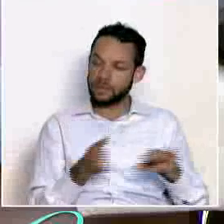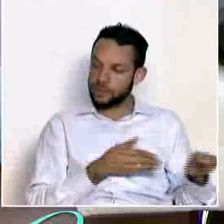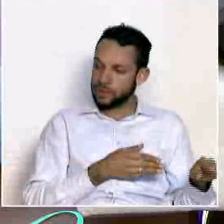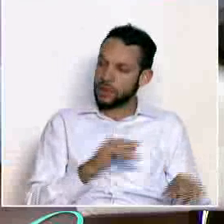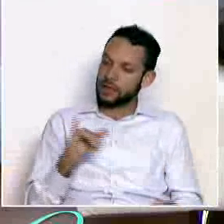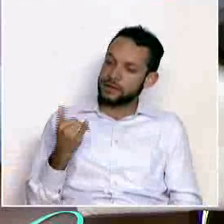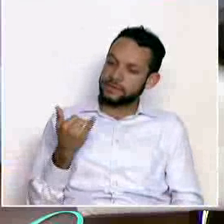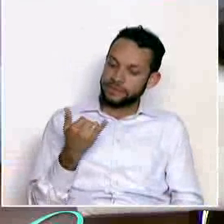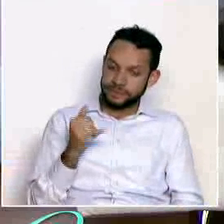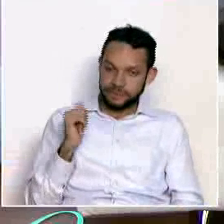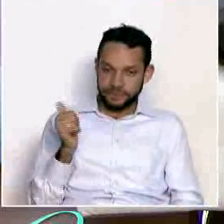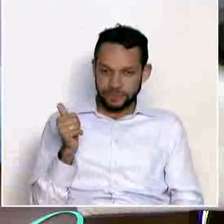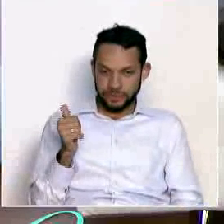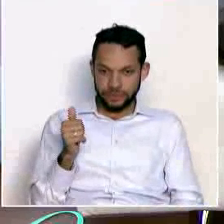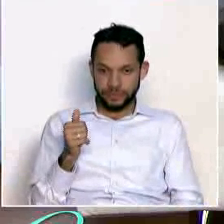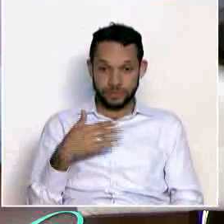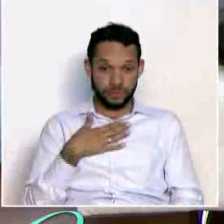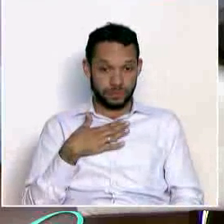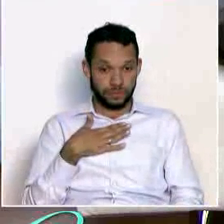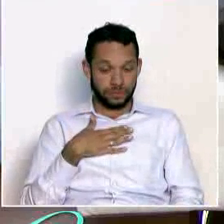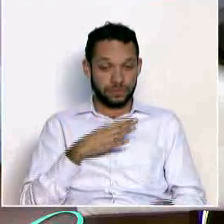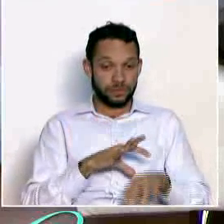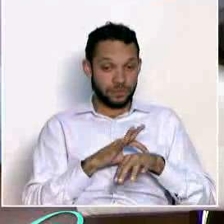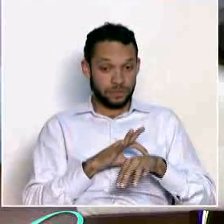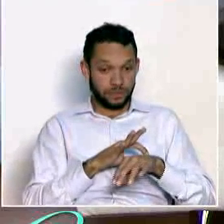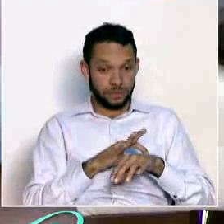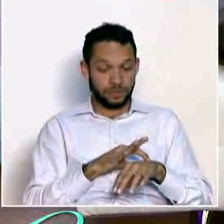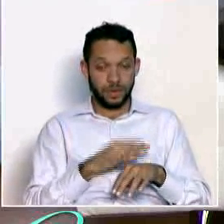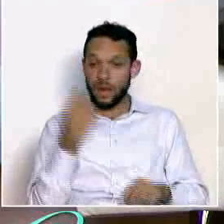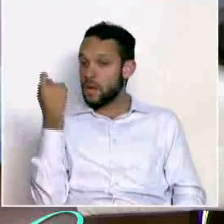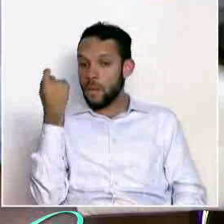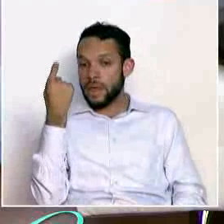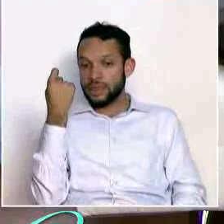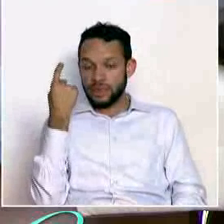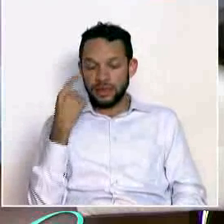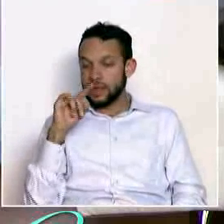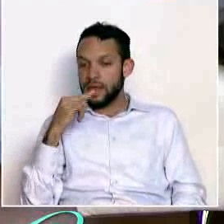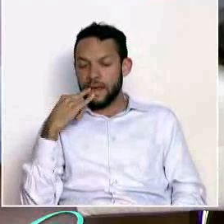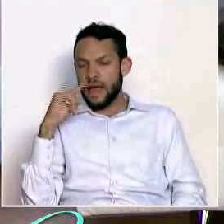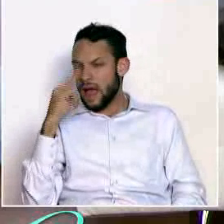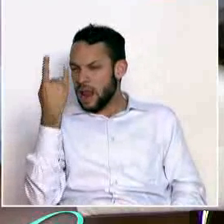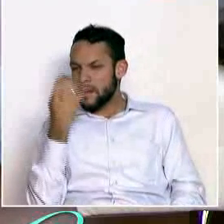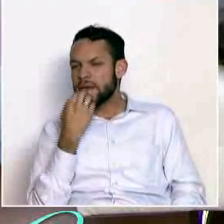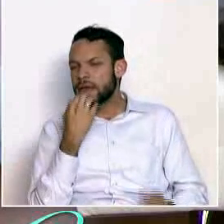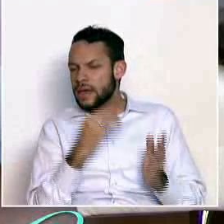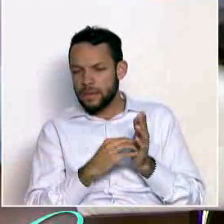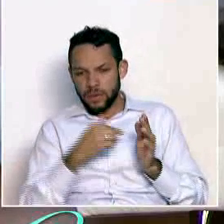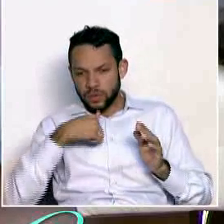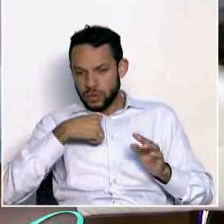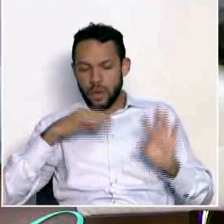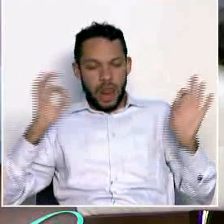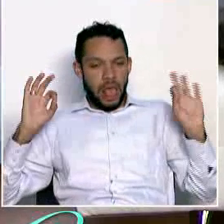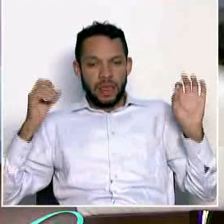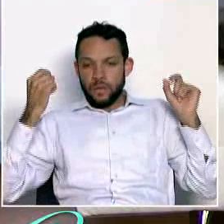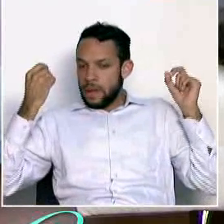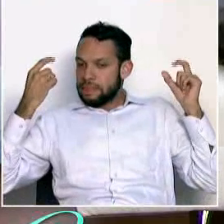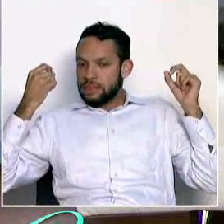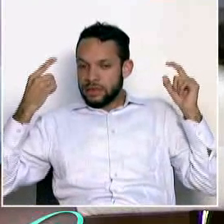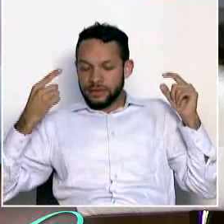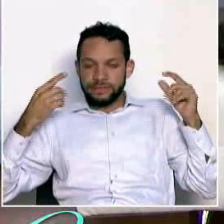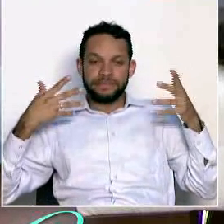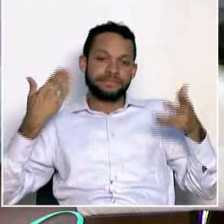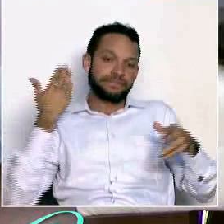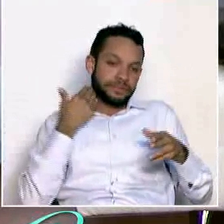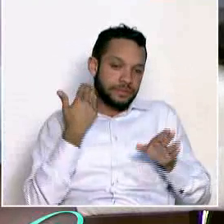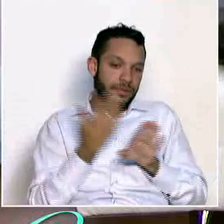porque si en mi caso como médico no tuviera claro toda la experiencia terapéutica que hemos venido realizando con el doctor